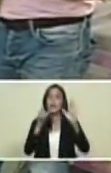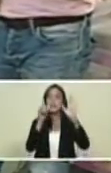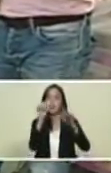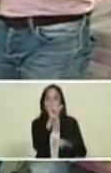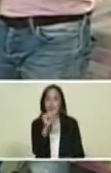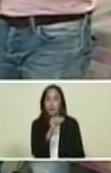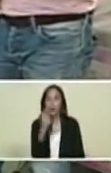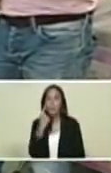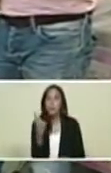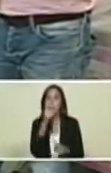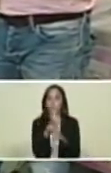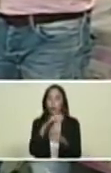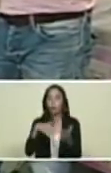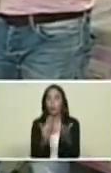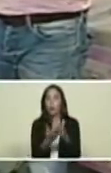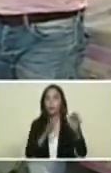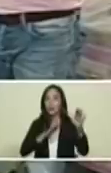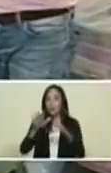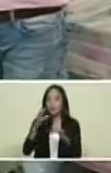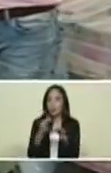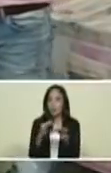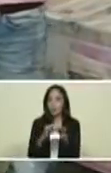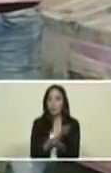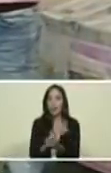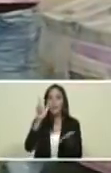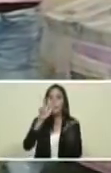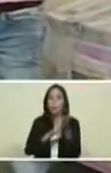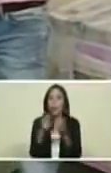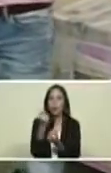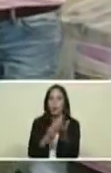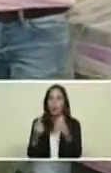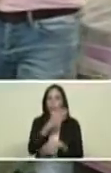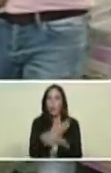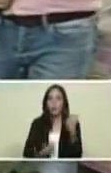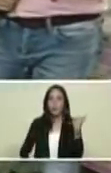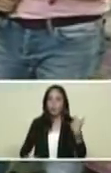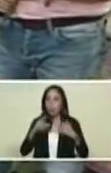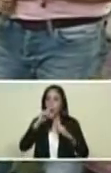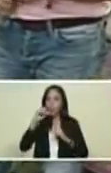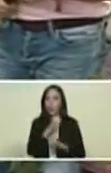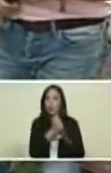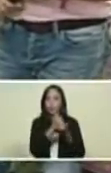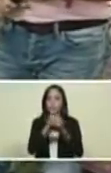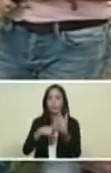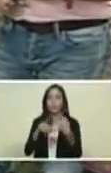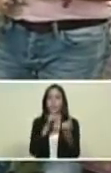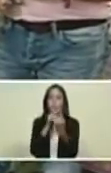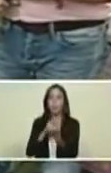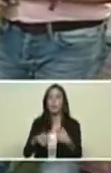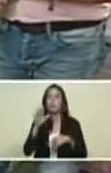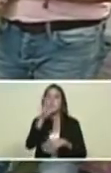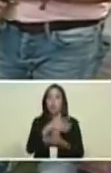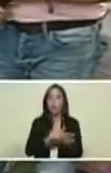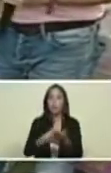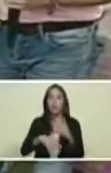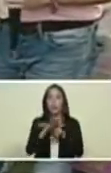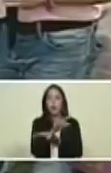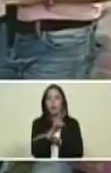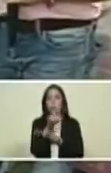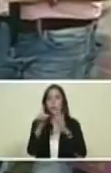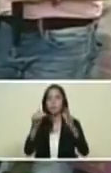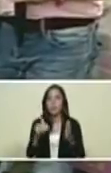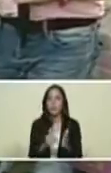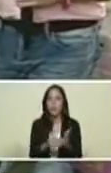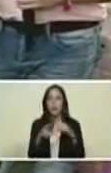1 de agosto al 15 de septiembre, con recursos aprobados por el presidente Nicolás Maduro, se beneficiaron 5.526.000